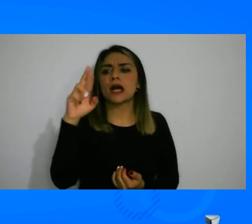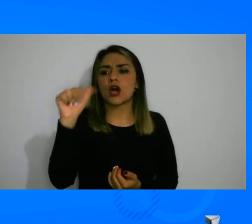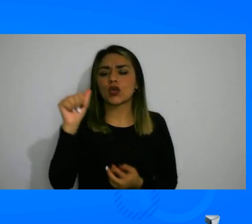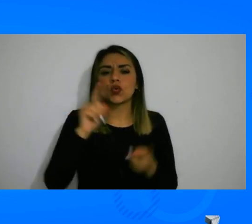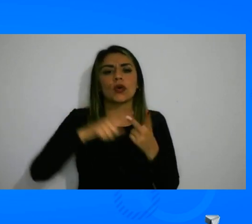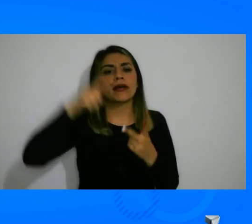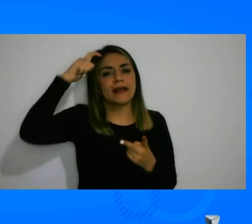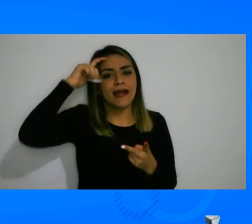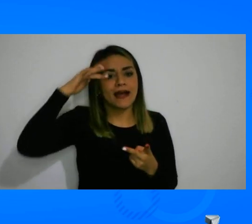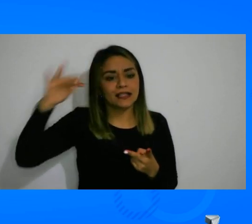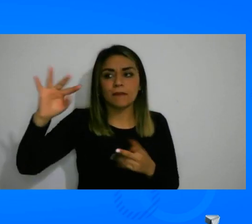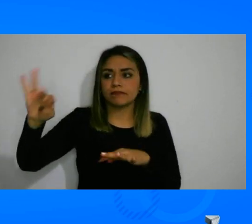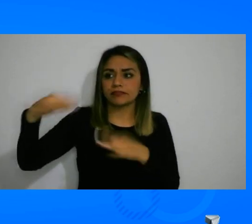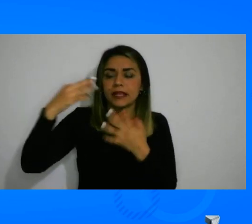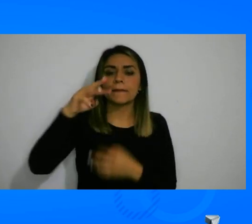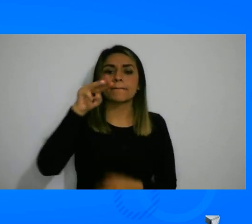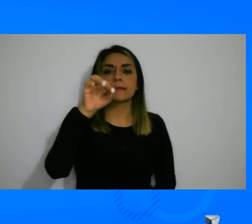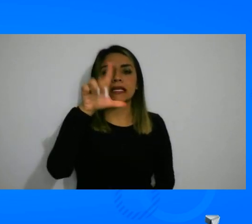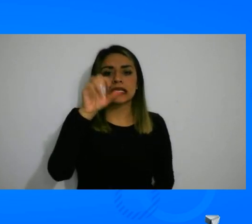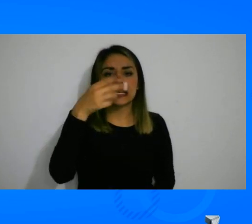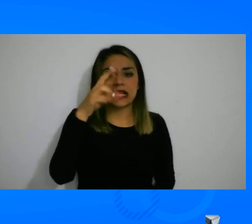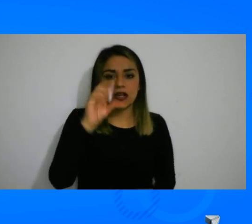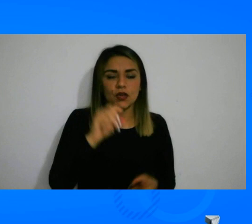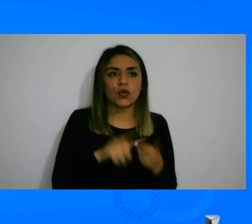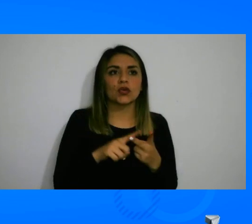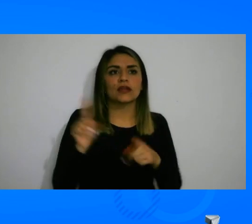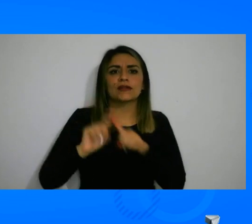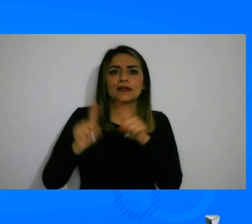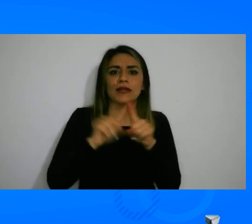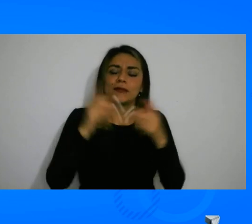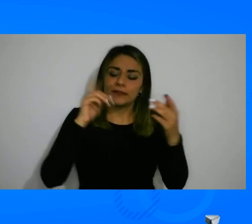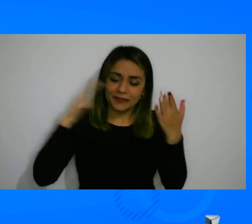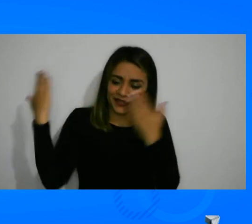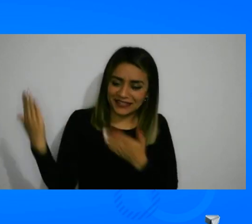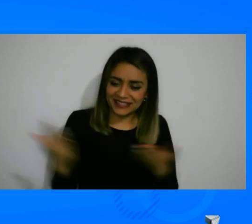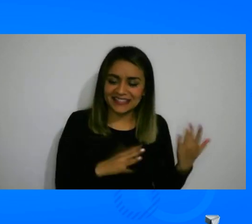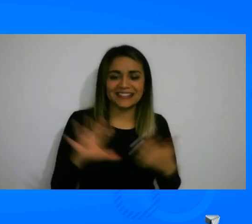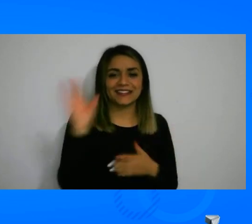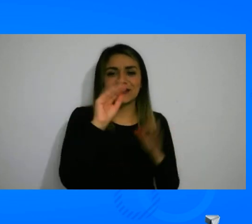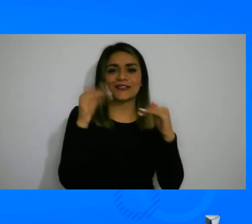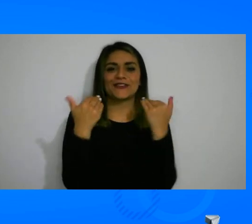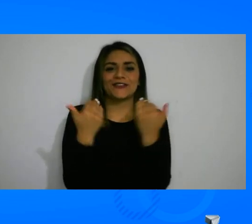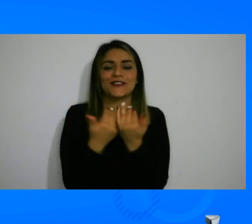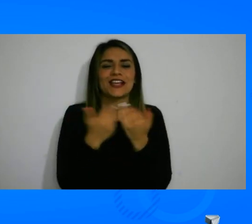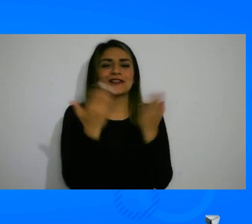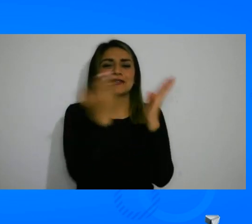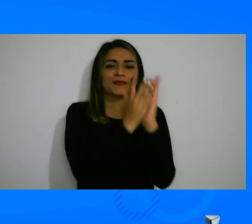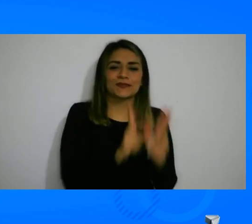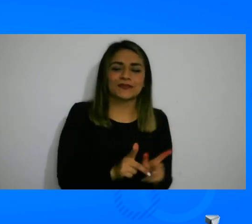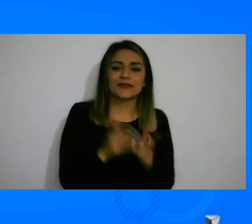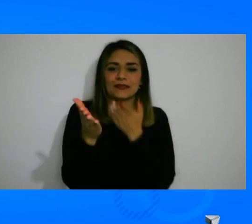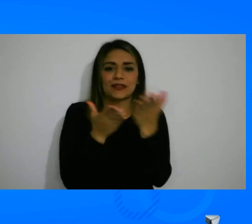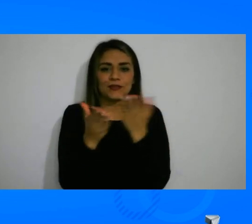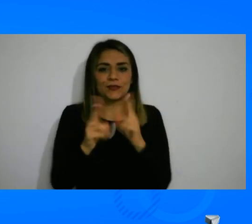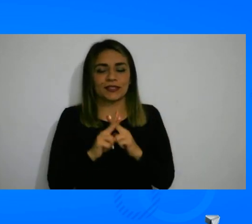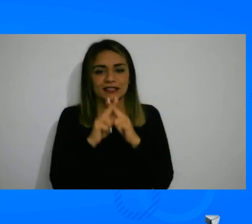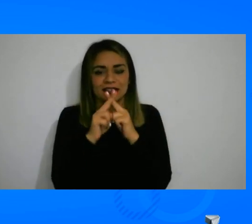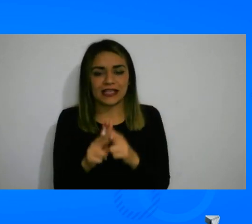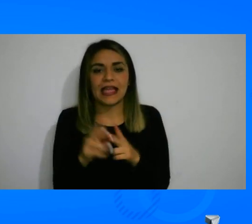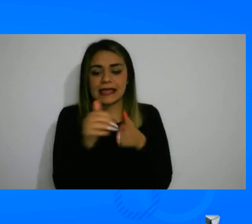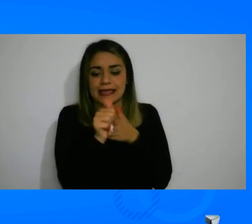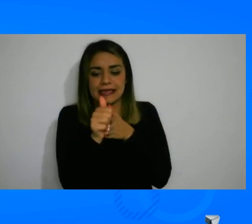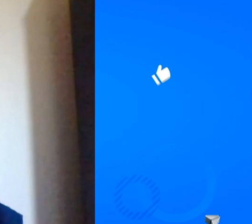Cartagena, La Milagrosa, Santa Ana. Entonces, bienvenidos a todos los colegios, estudiantes, prestadores de servicios,